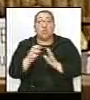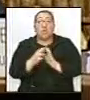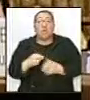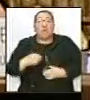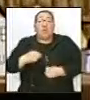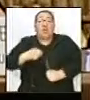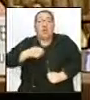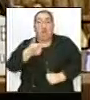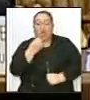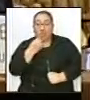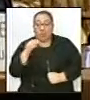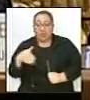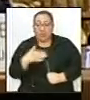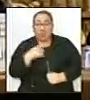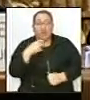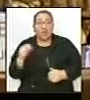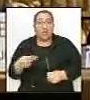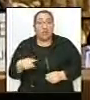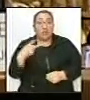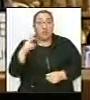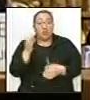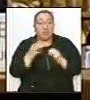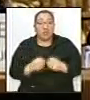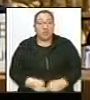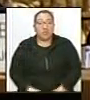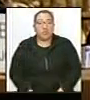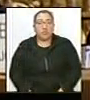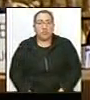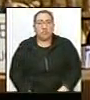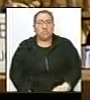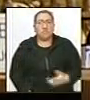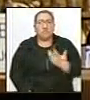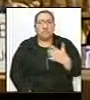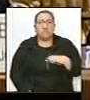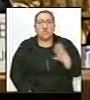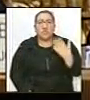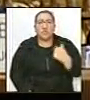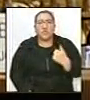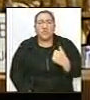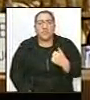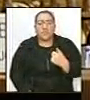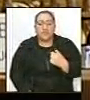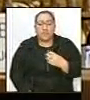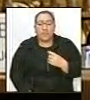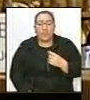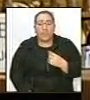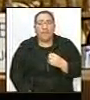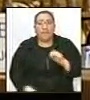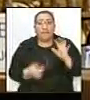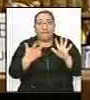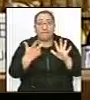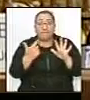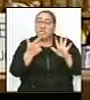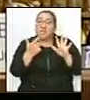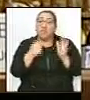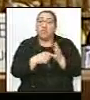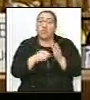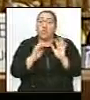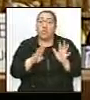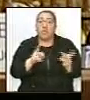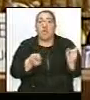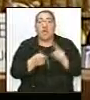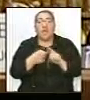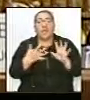tiene un incremento en su presupuesto. Este año está pasando de 7.9 en el 2018